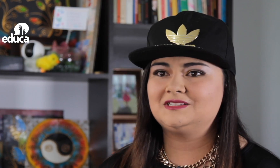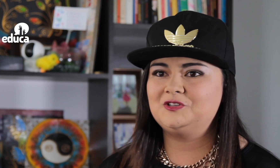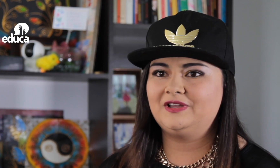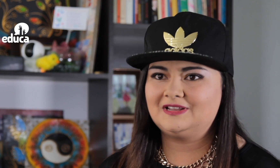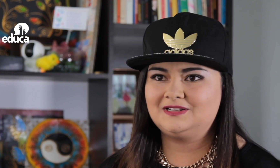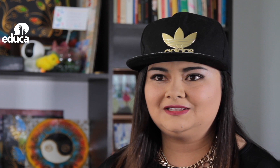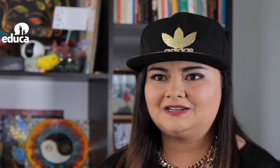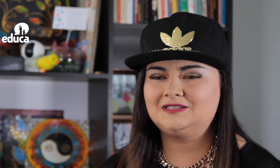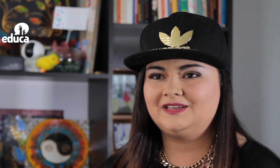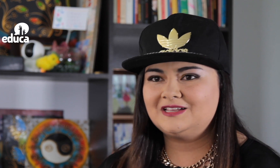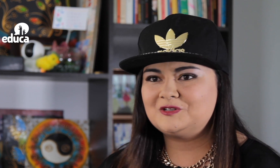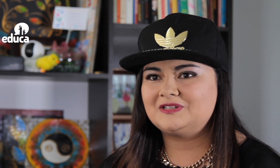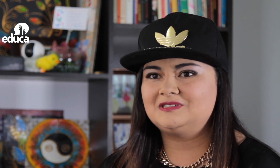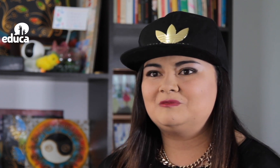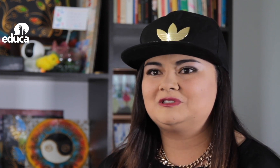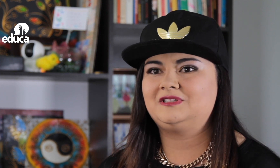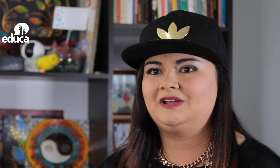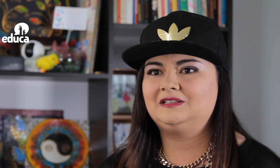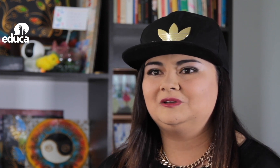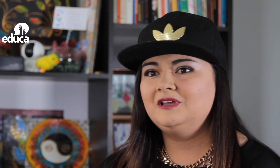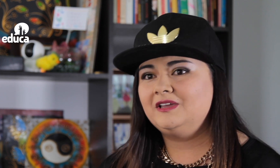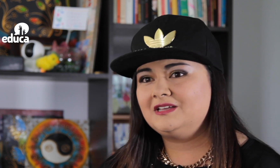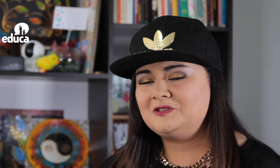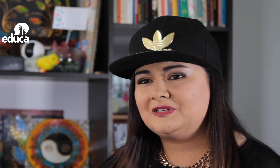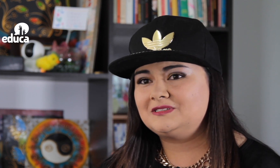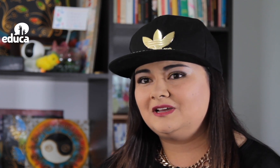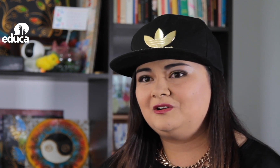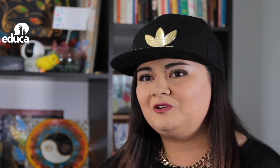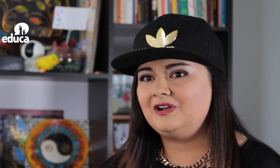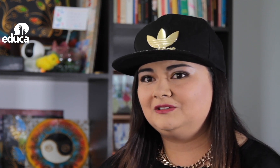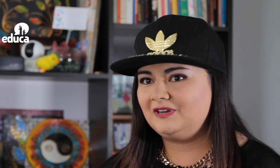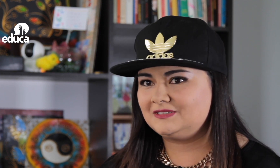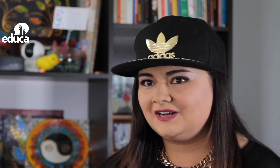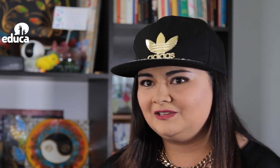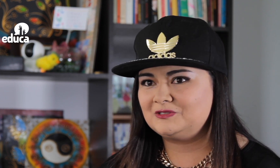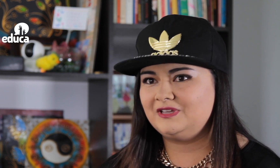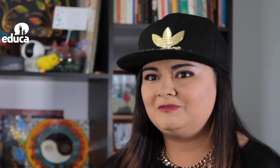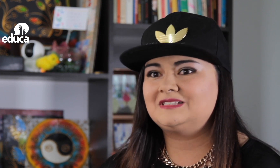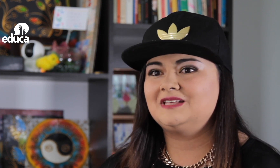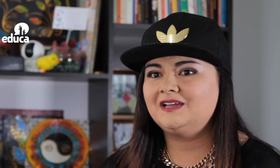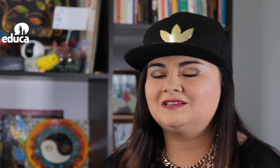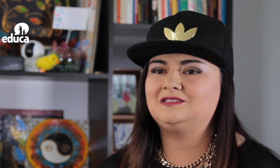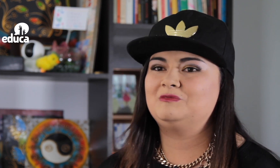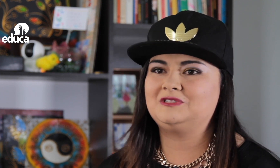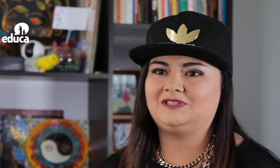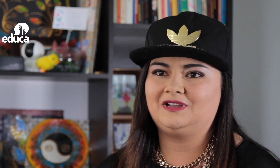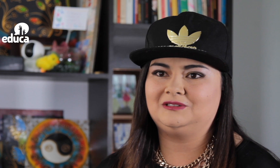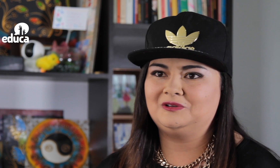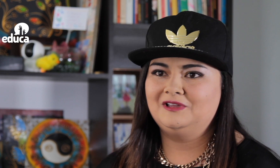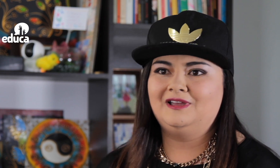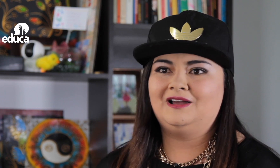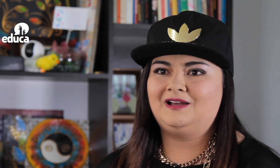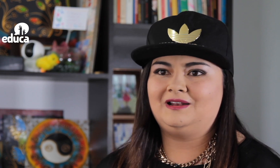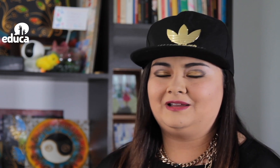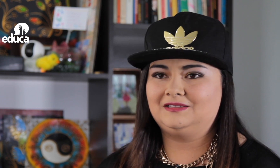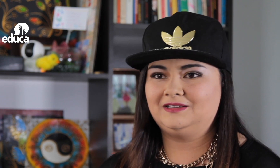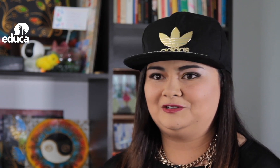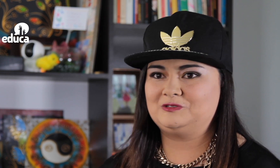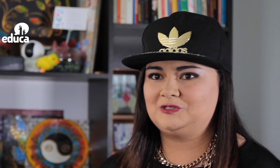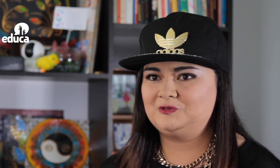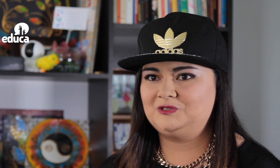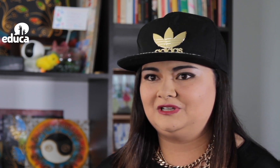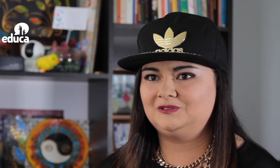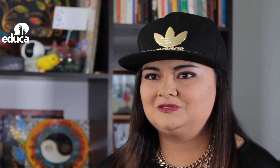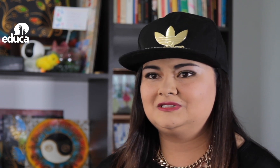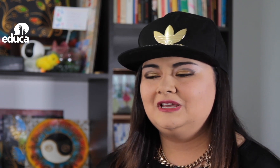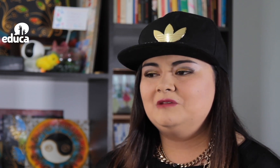más de atención en las letras, en qué es lo que estamos entregando, qué es lo que están colocando las radios, qué mensaje estamos entregando a la gente que